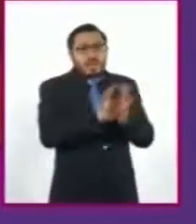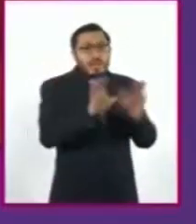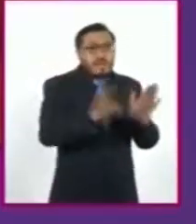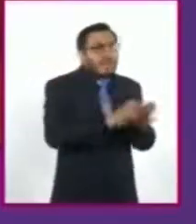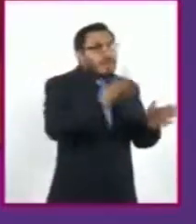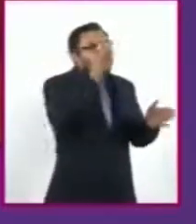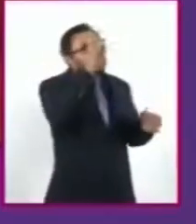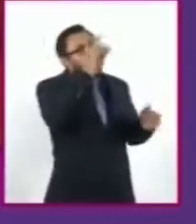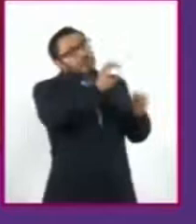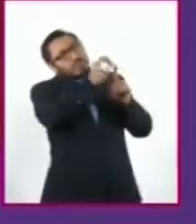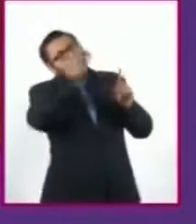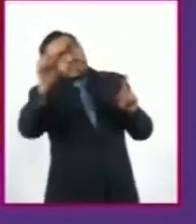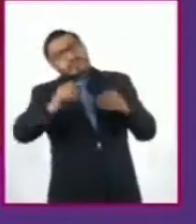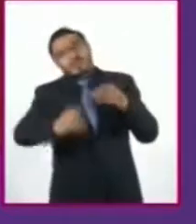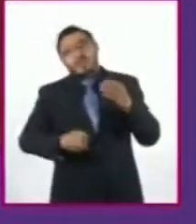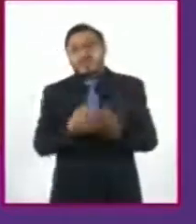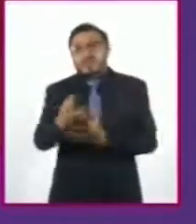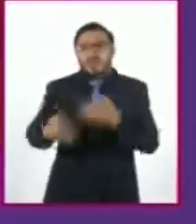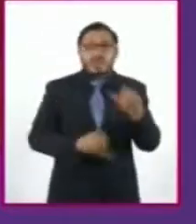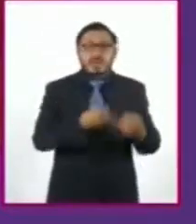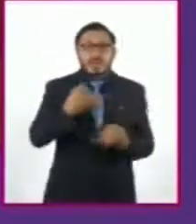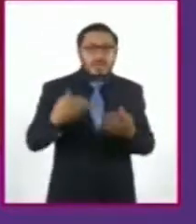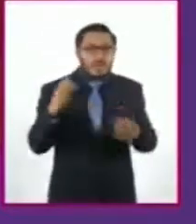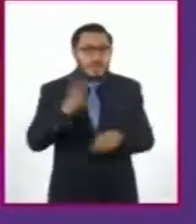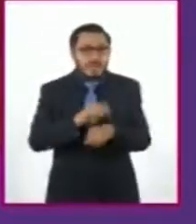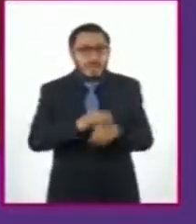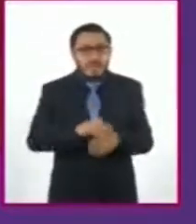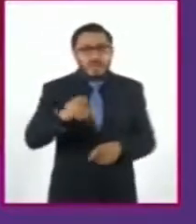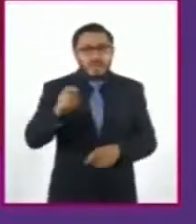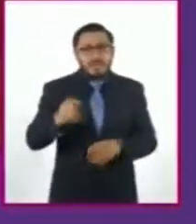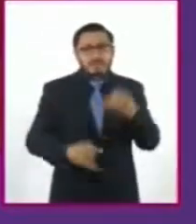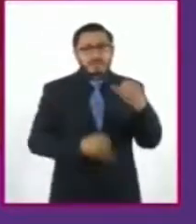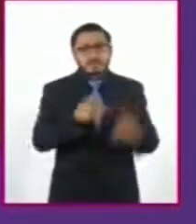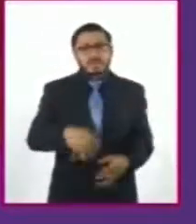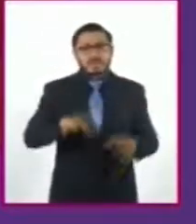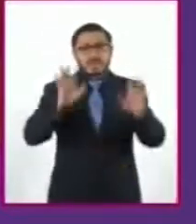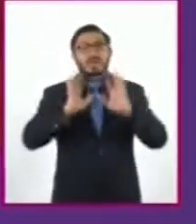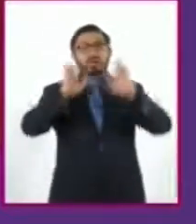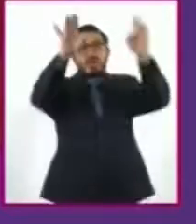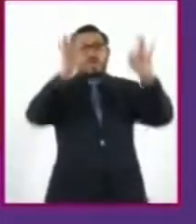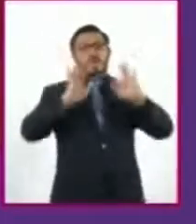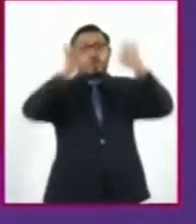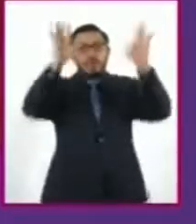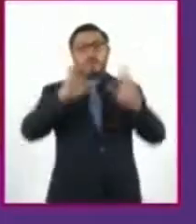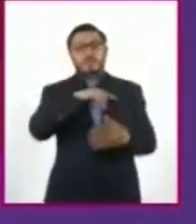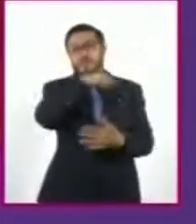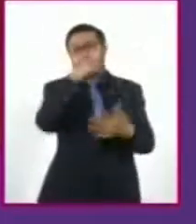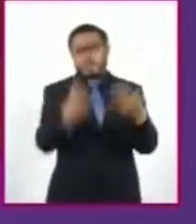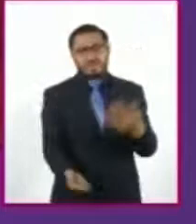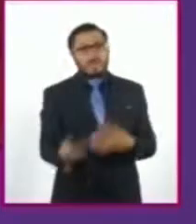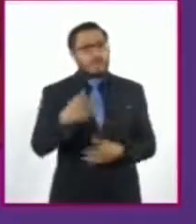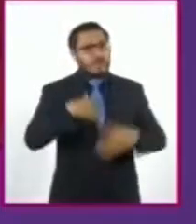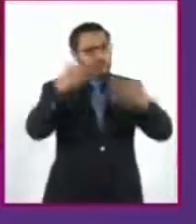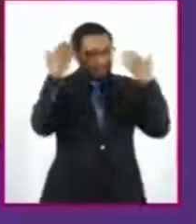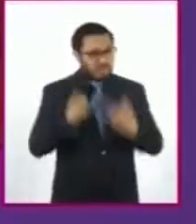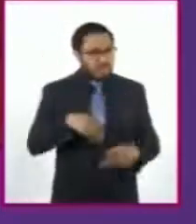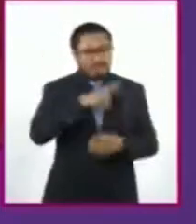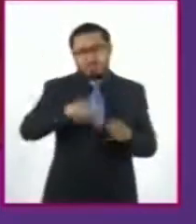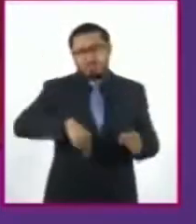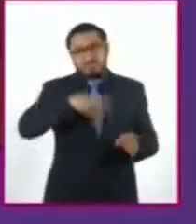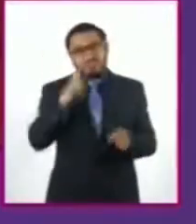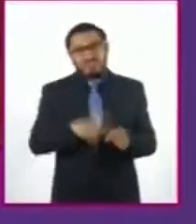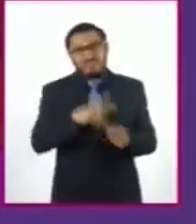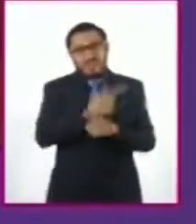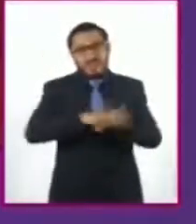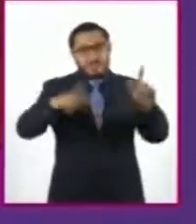mis amigas, el jugar voleibol, etc. Entonces lo que yo literalmente hago es ser como soy. Y al momento de realizar